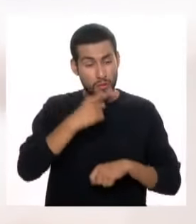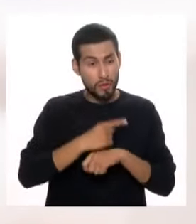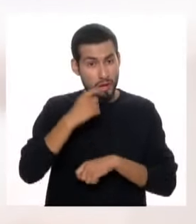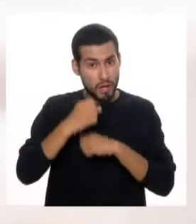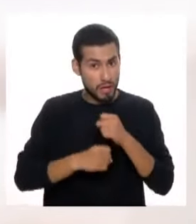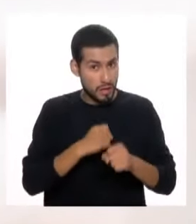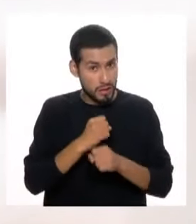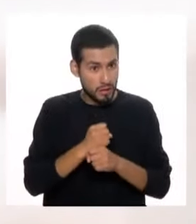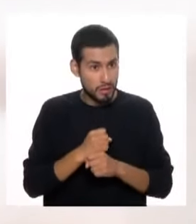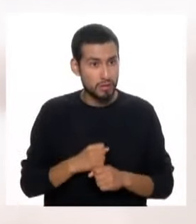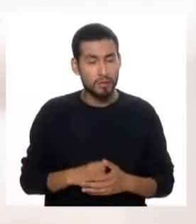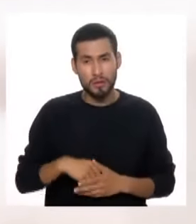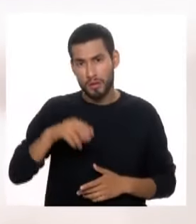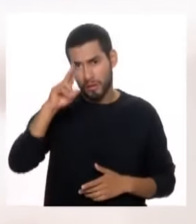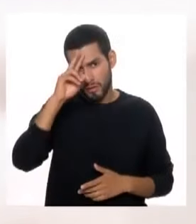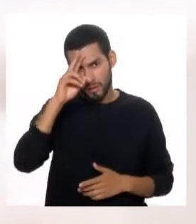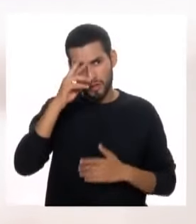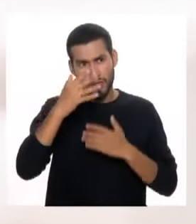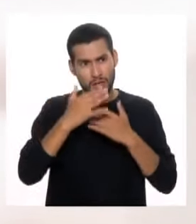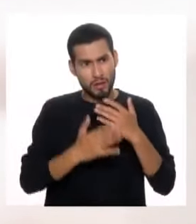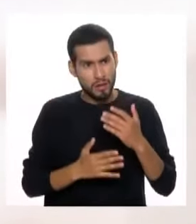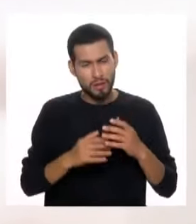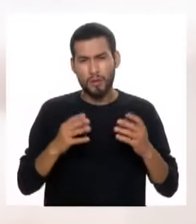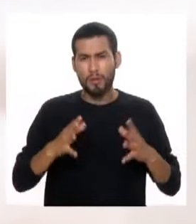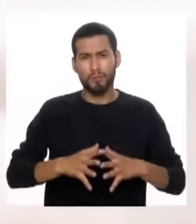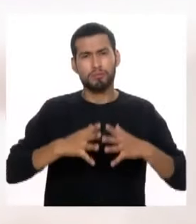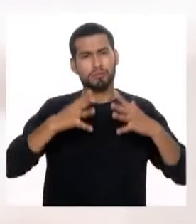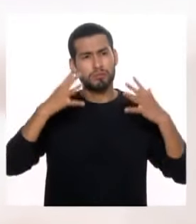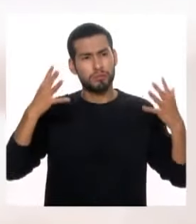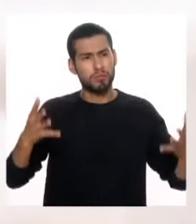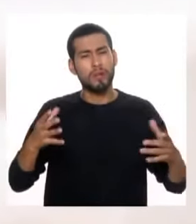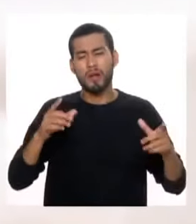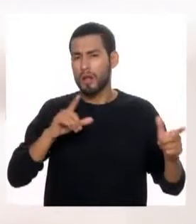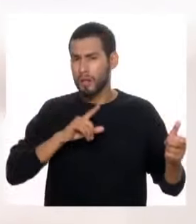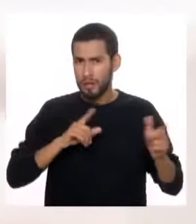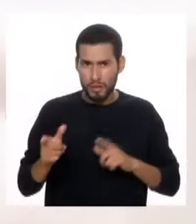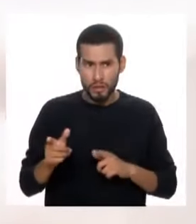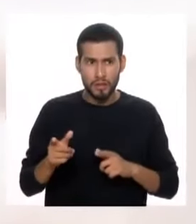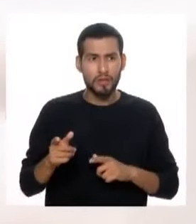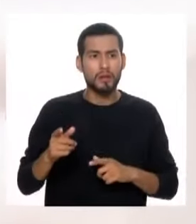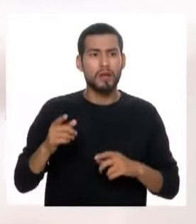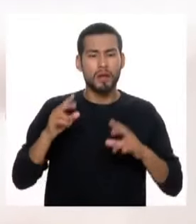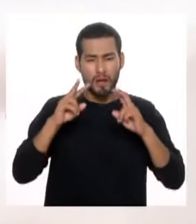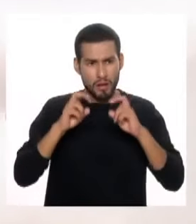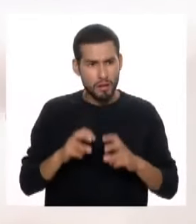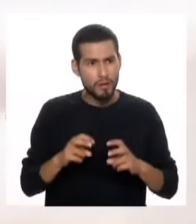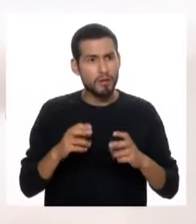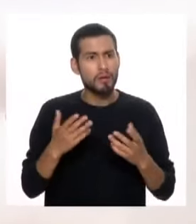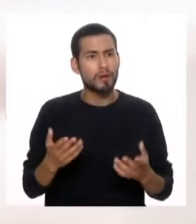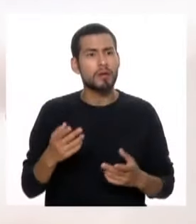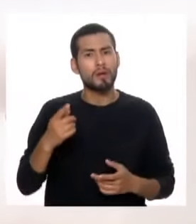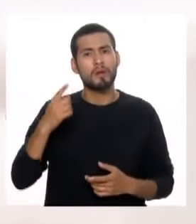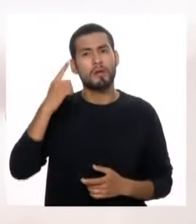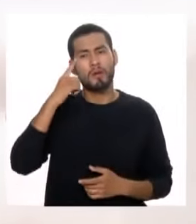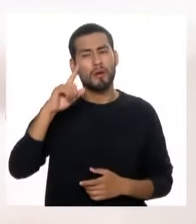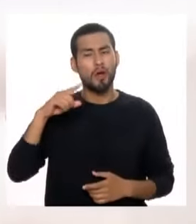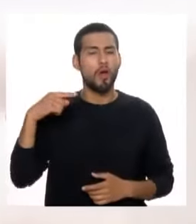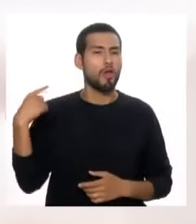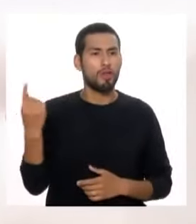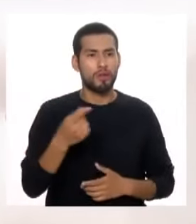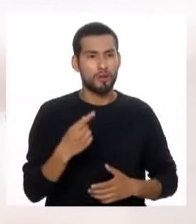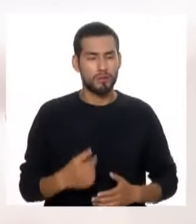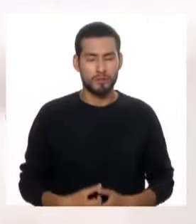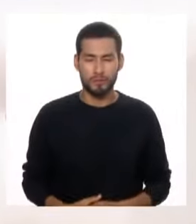vez al año, el Perú va a tener sangre abundante, preparada, analizada y para todos. Claro,